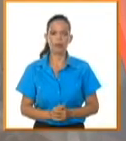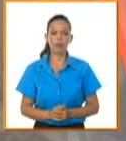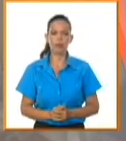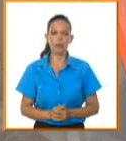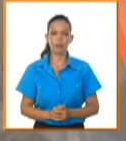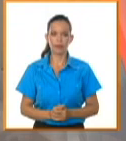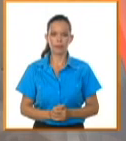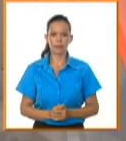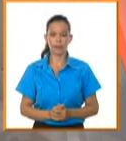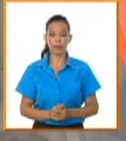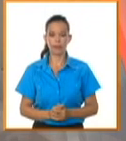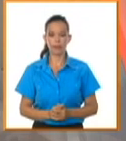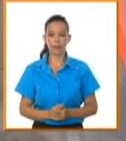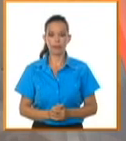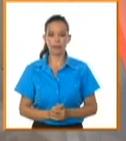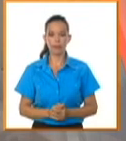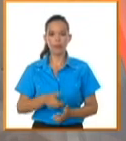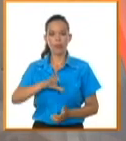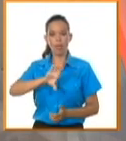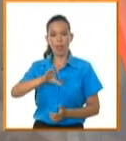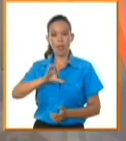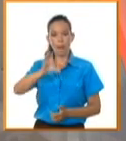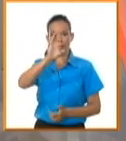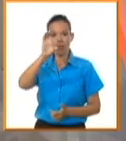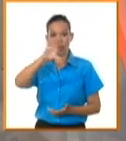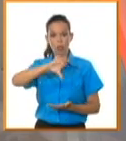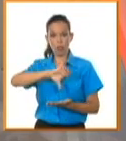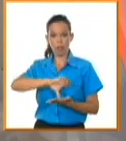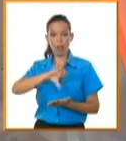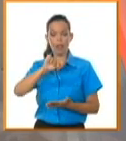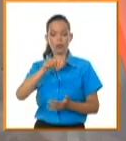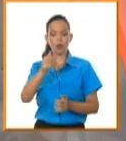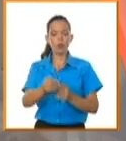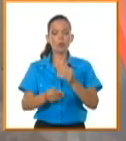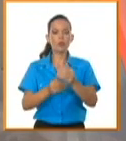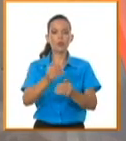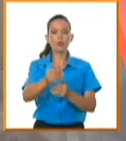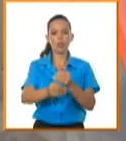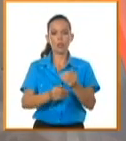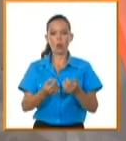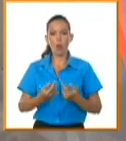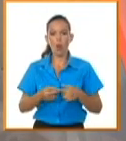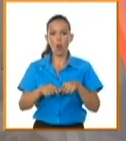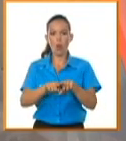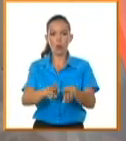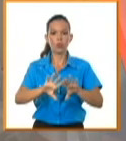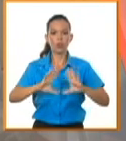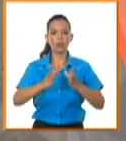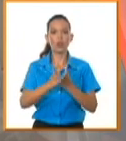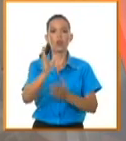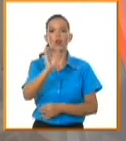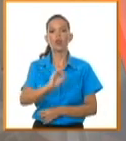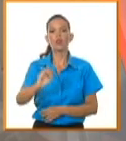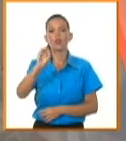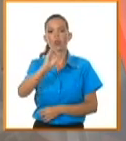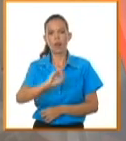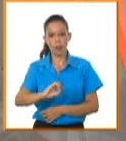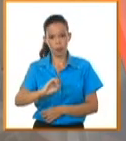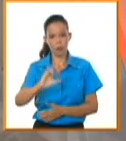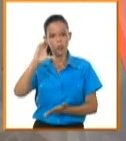el Banco Central de Cuba pero es un proceso que nos acompañan todos los organismos la administración central del Estado